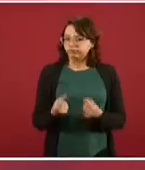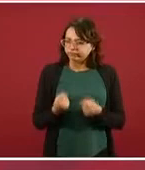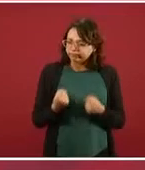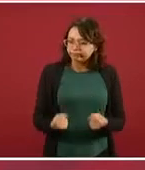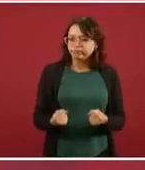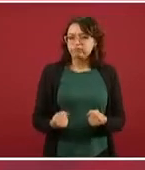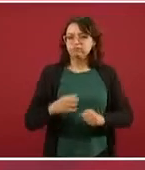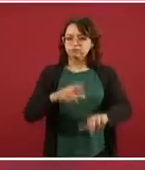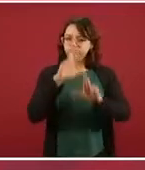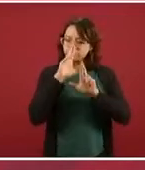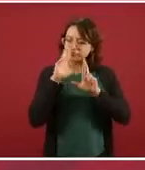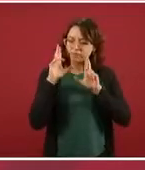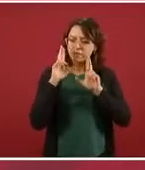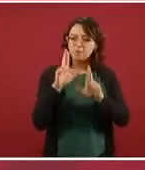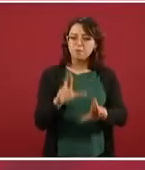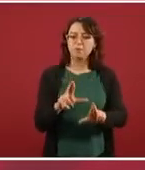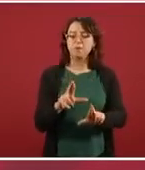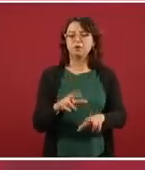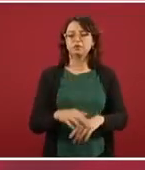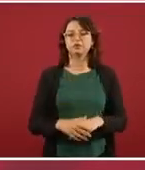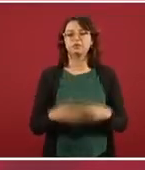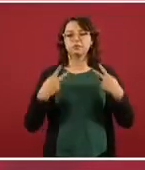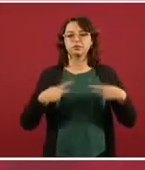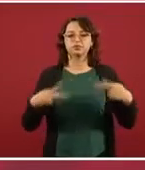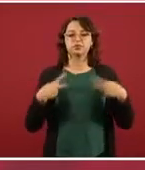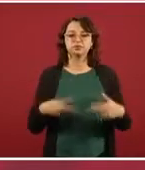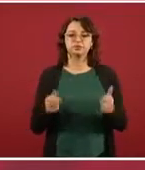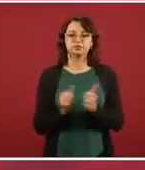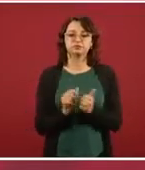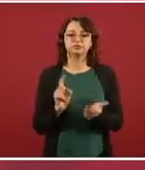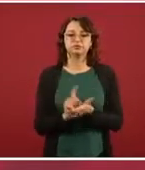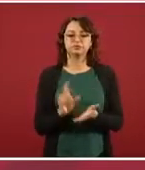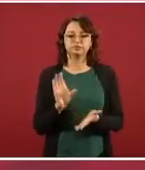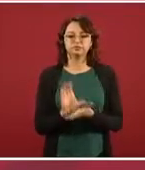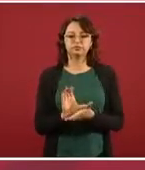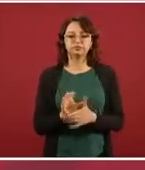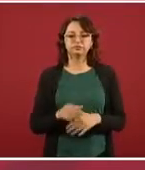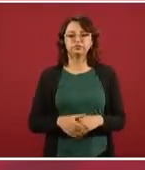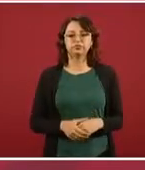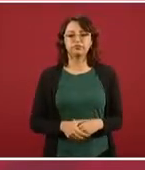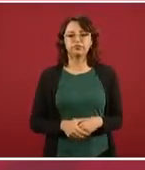afianzarse el respeto a la persona con discapacidad